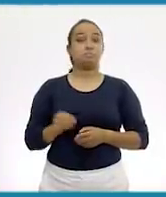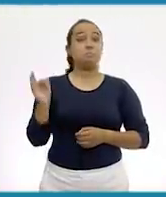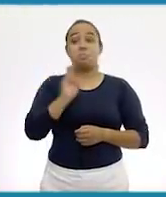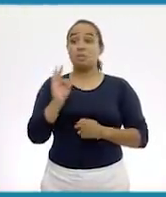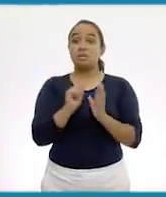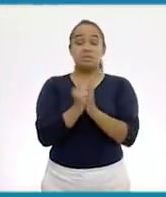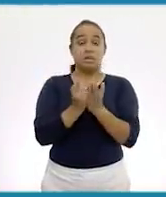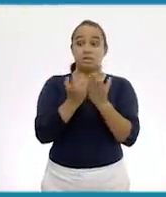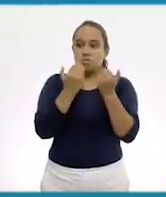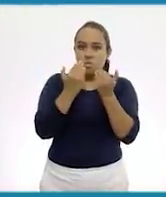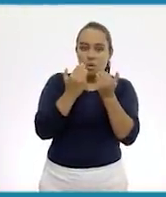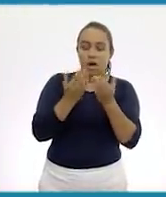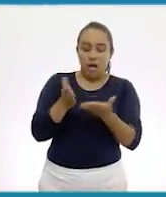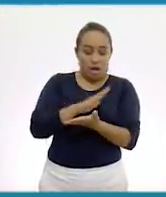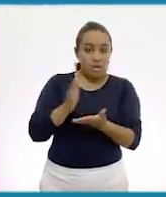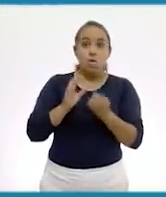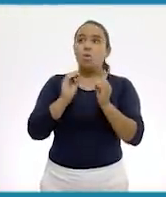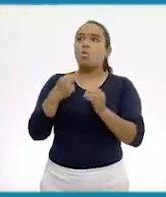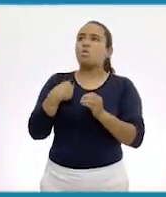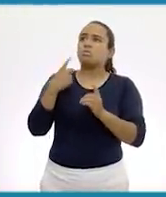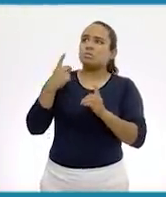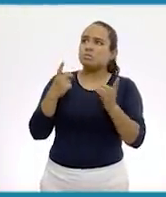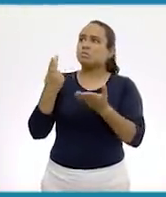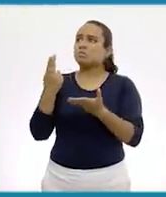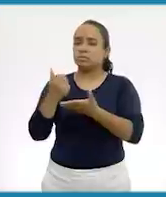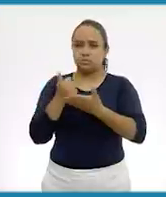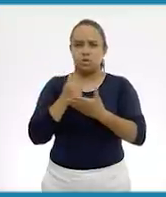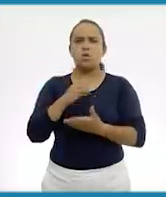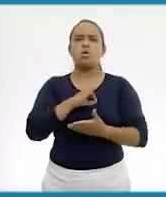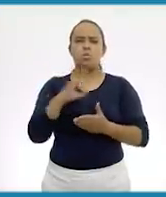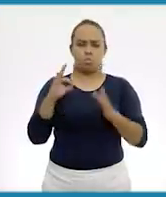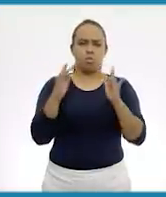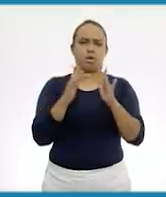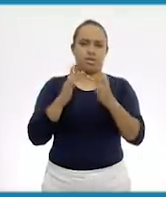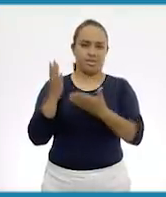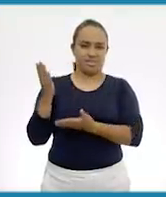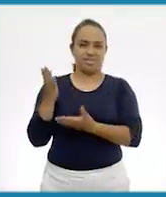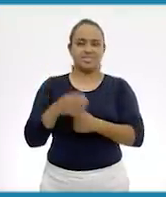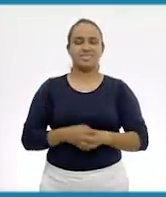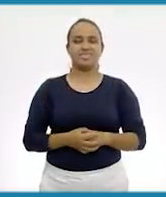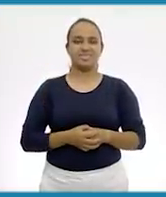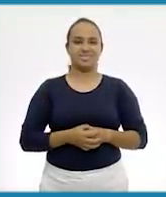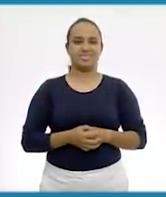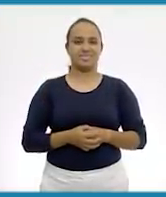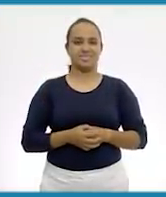Si no tienes el libro de texto o necesitas ayuda para resolver tus dudas, contáctanos.